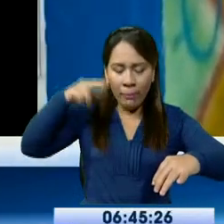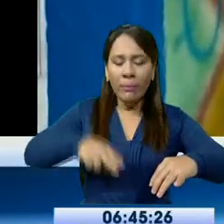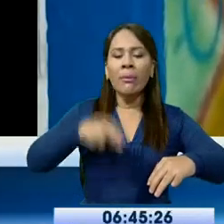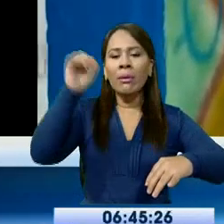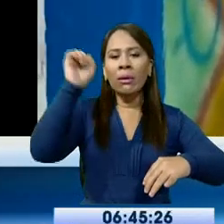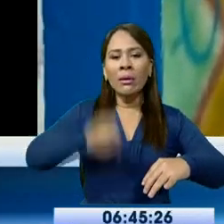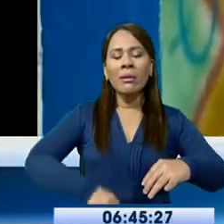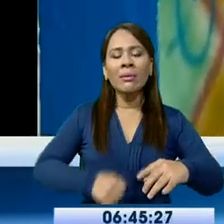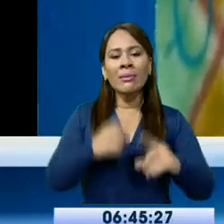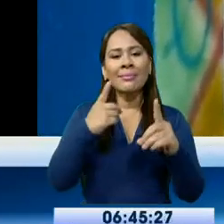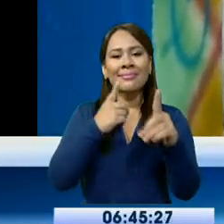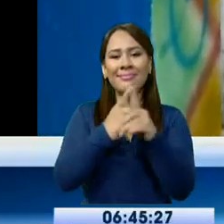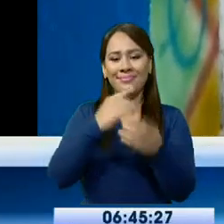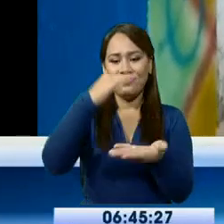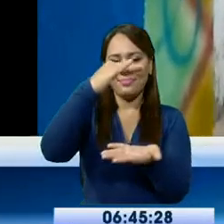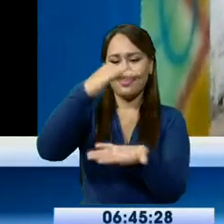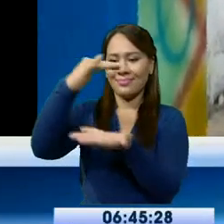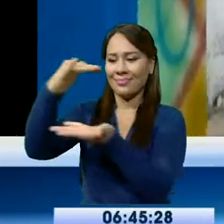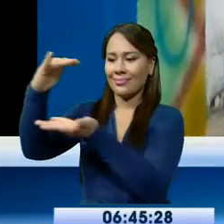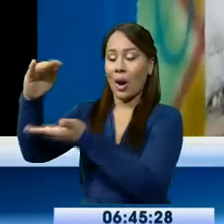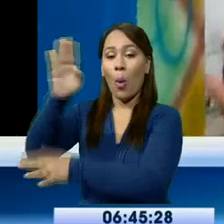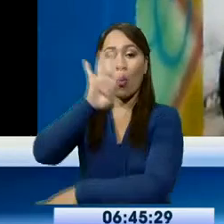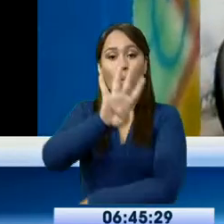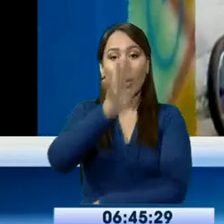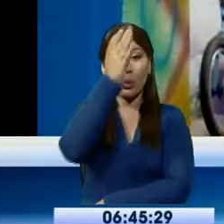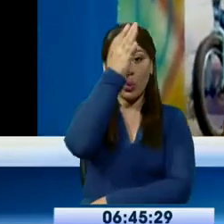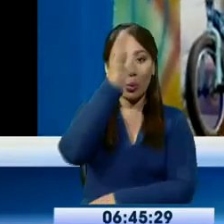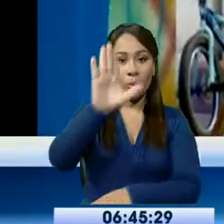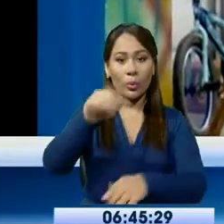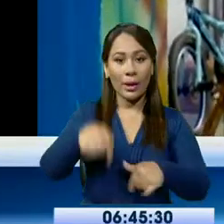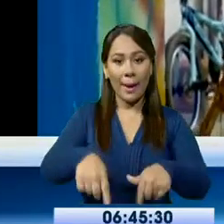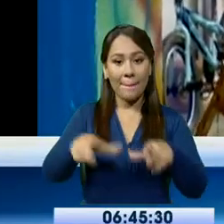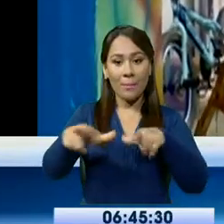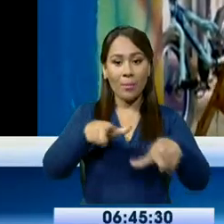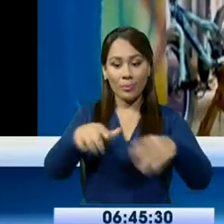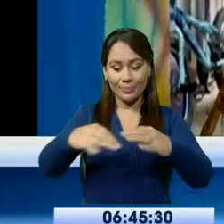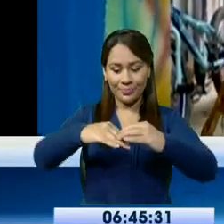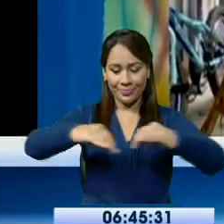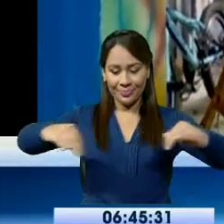rescatar 4 culturas en un mismo lugar, en